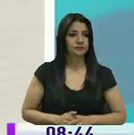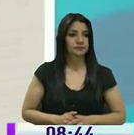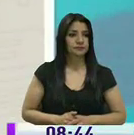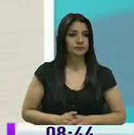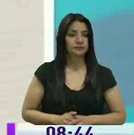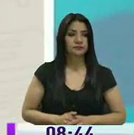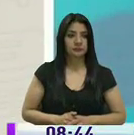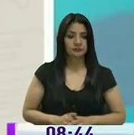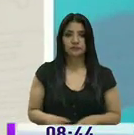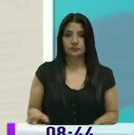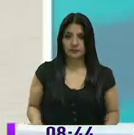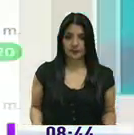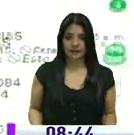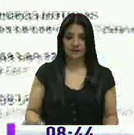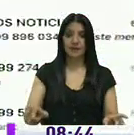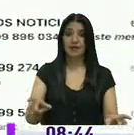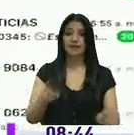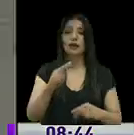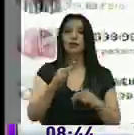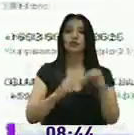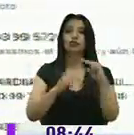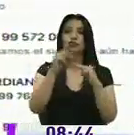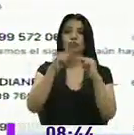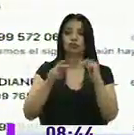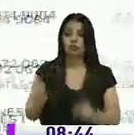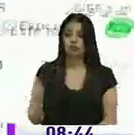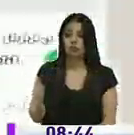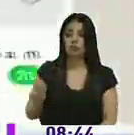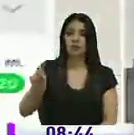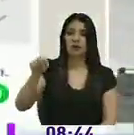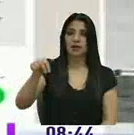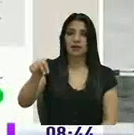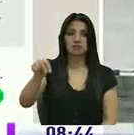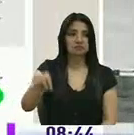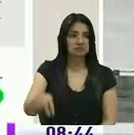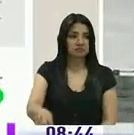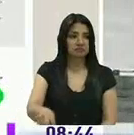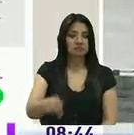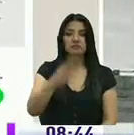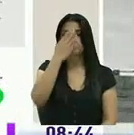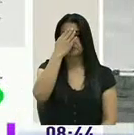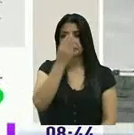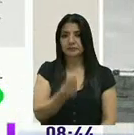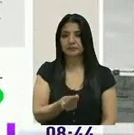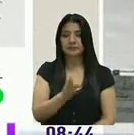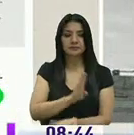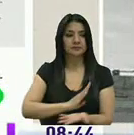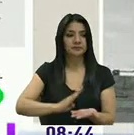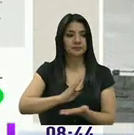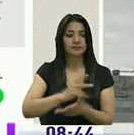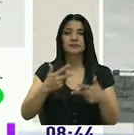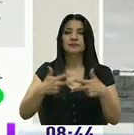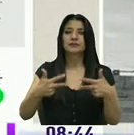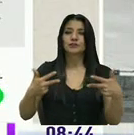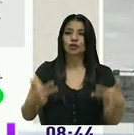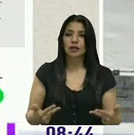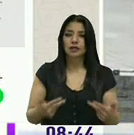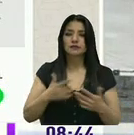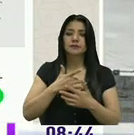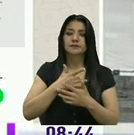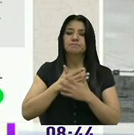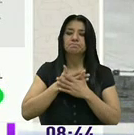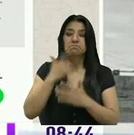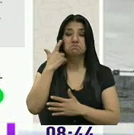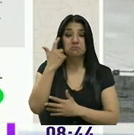construyó escalinata en la vereda de rifle y realmente buenos días debes eso llevaron la estancia en chillogallo me pesa vi